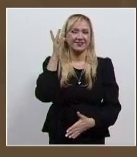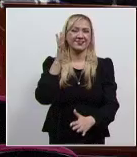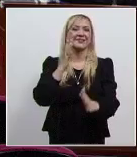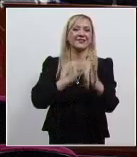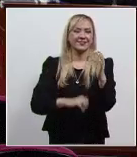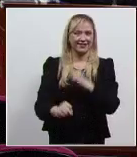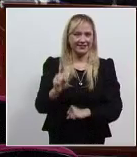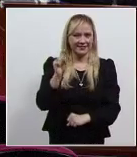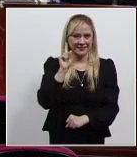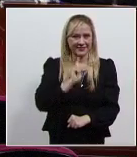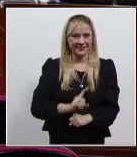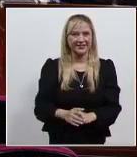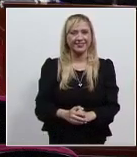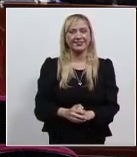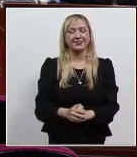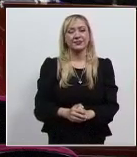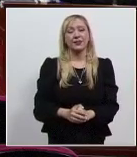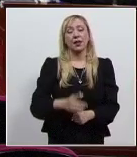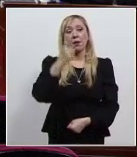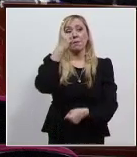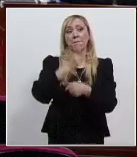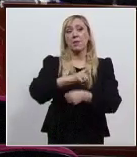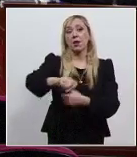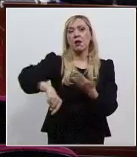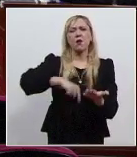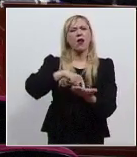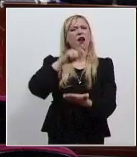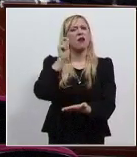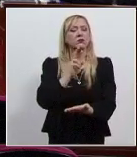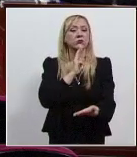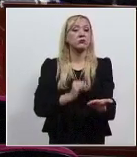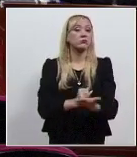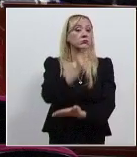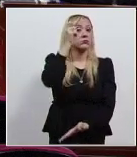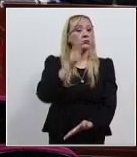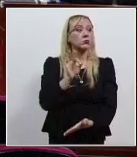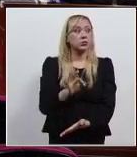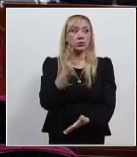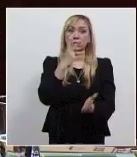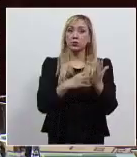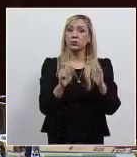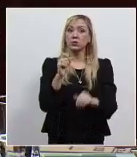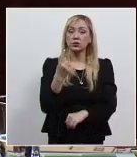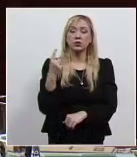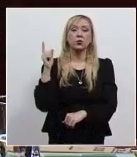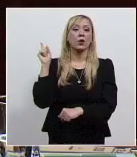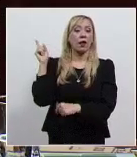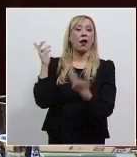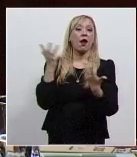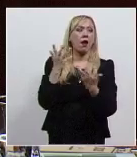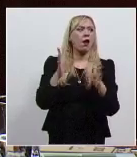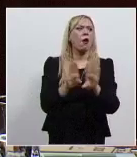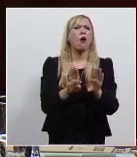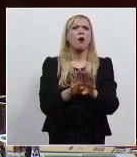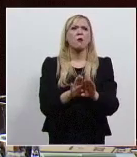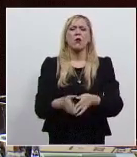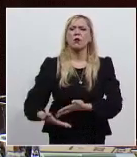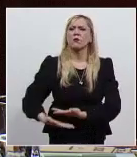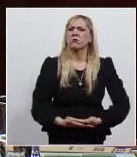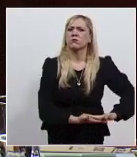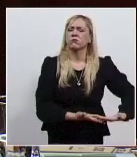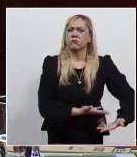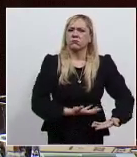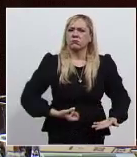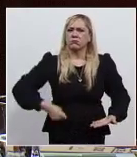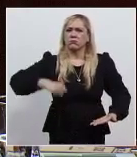Hernández. El primer lugar fue por una resolución del Pleno de la Corte en 2021 sobre la despenalización de la interrupción voluntaria